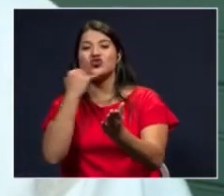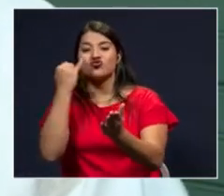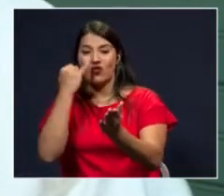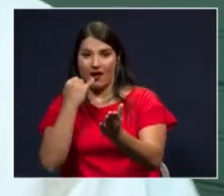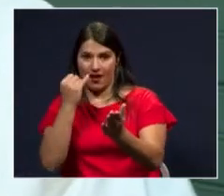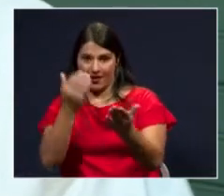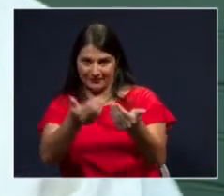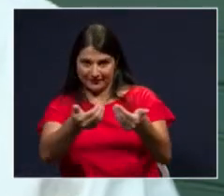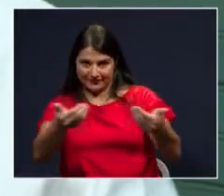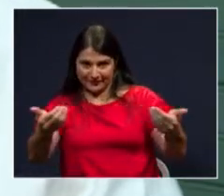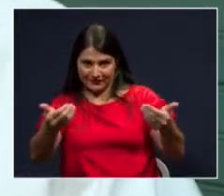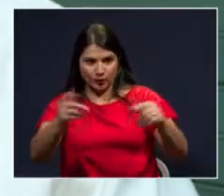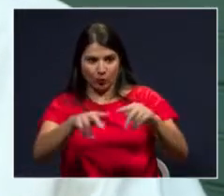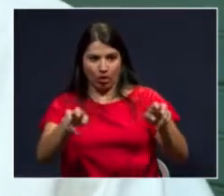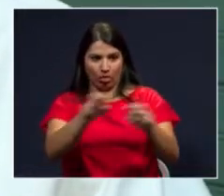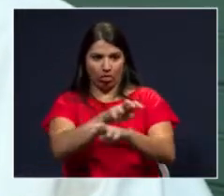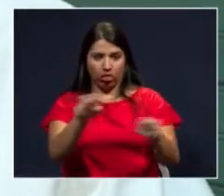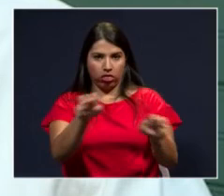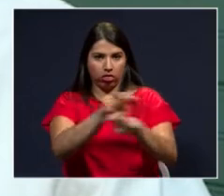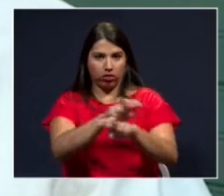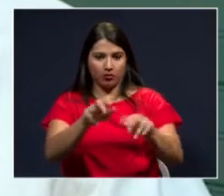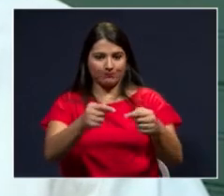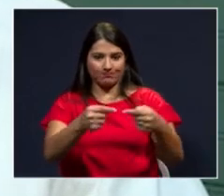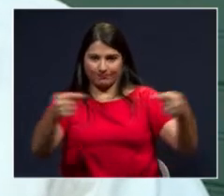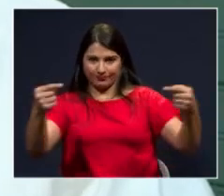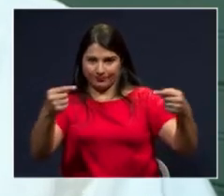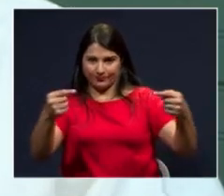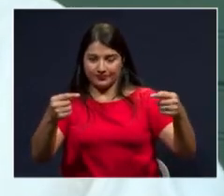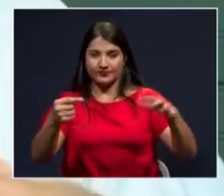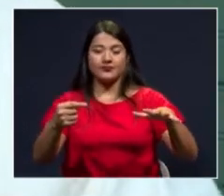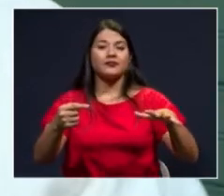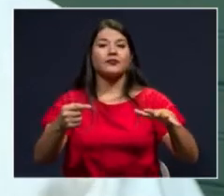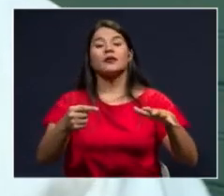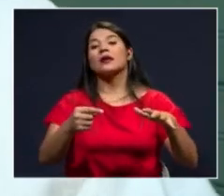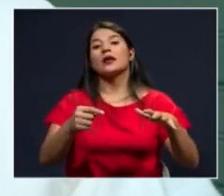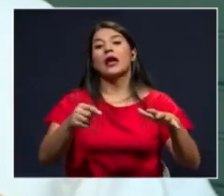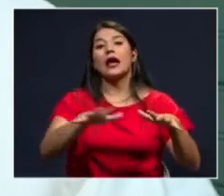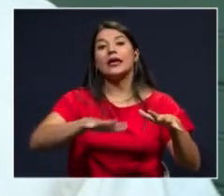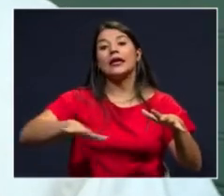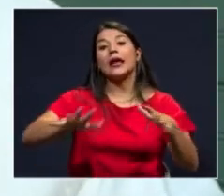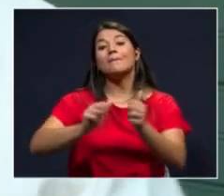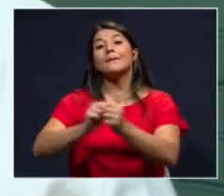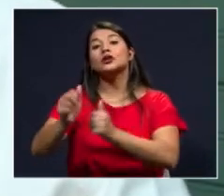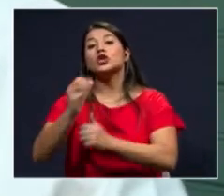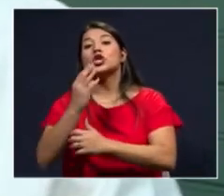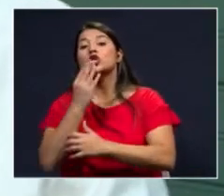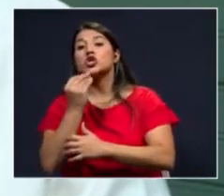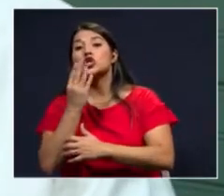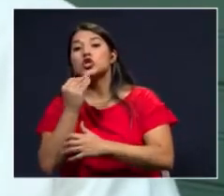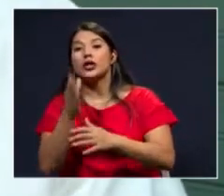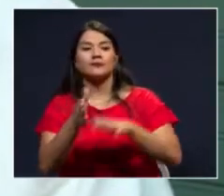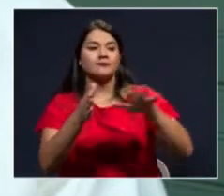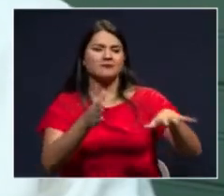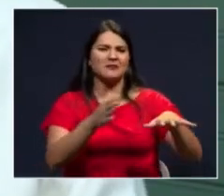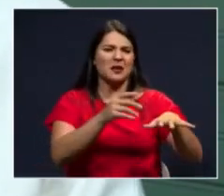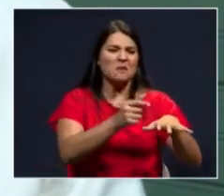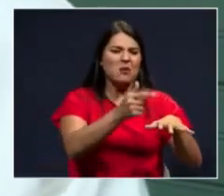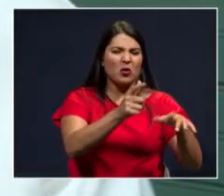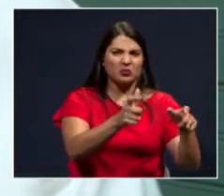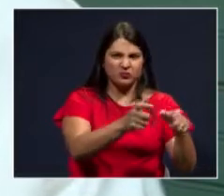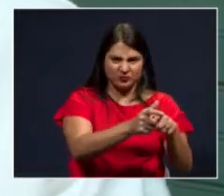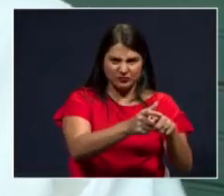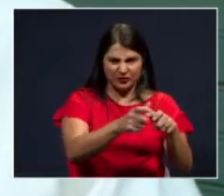disputa en donde hay relación numérica de mayoría judía frente a la minoría palestina. Por eso hice